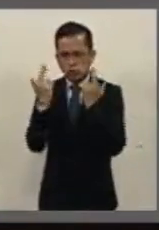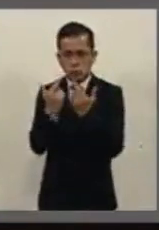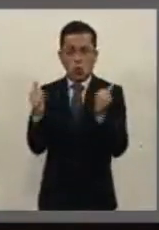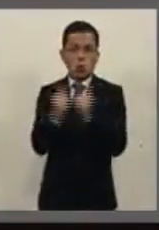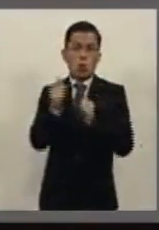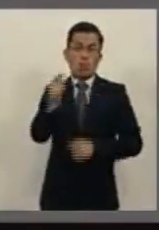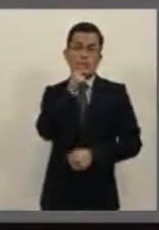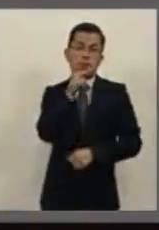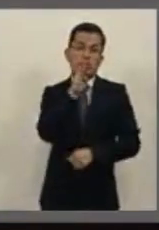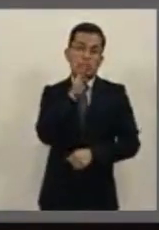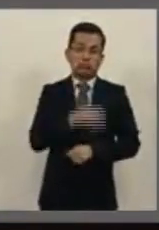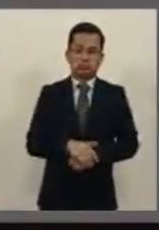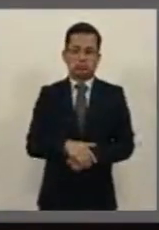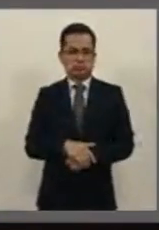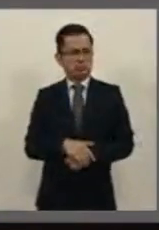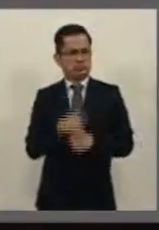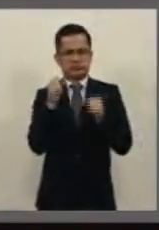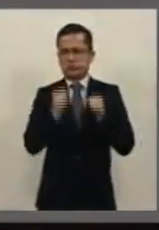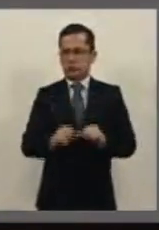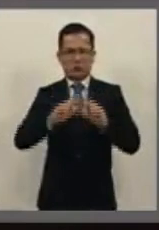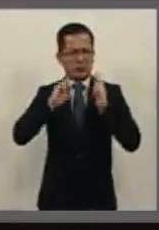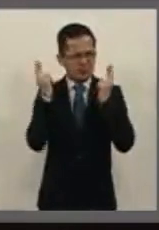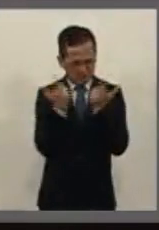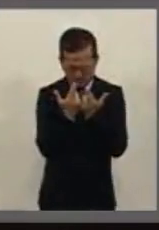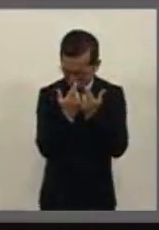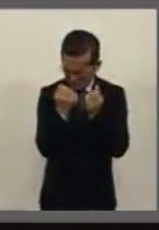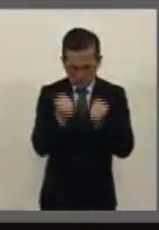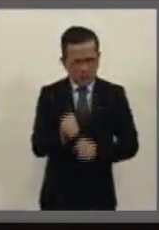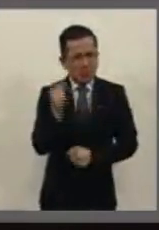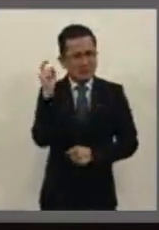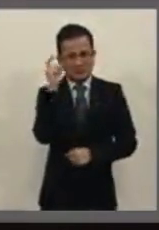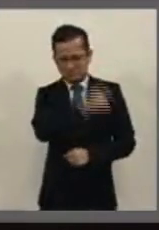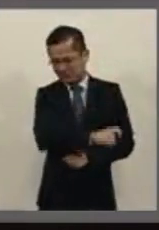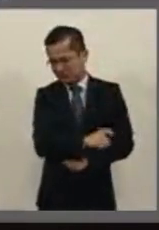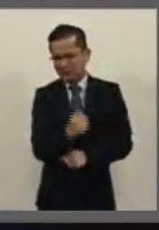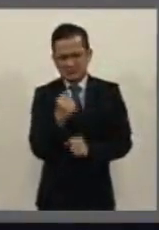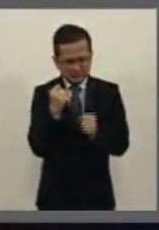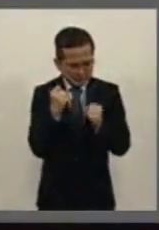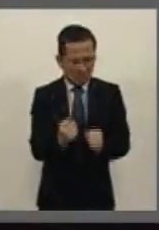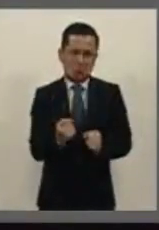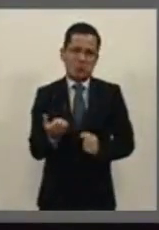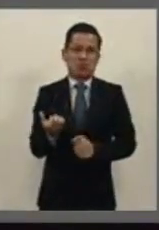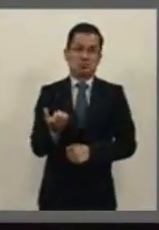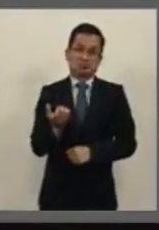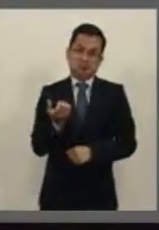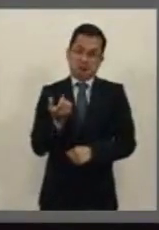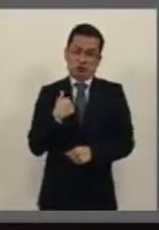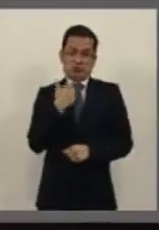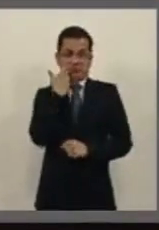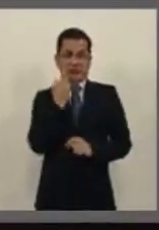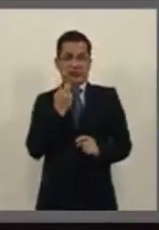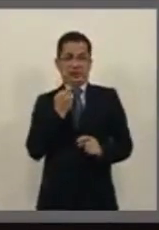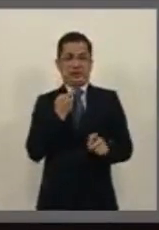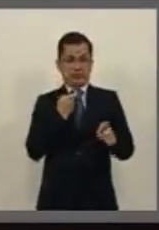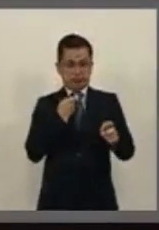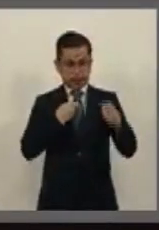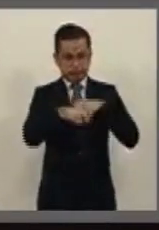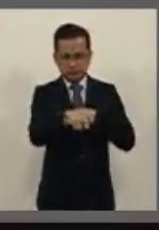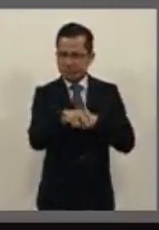va a tener una reunión dificilísima, durísima, que no quisiera nadie estar en sus zapatos, porque sin